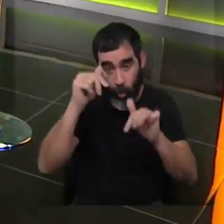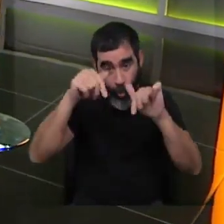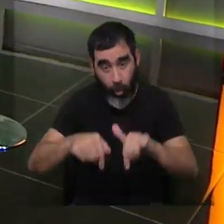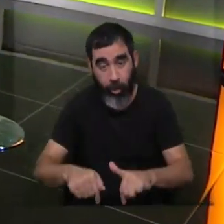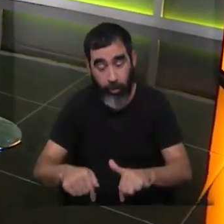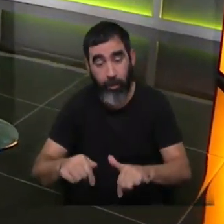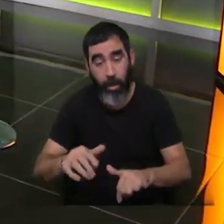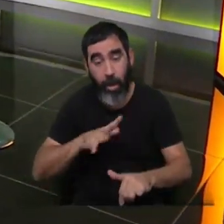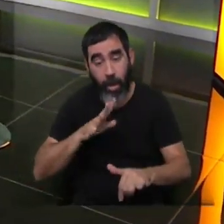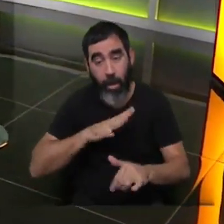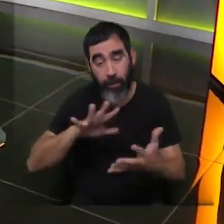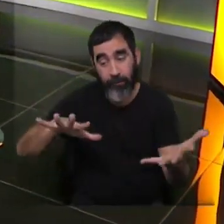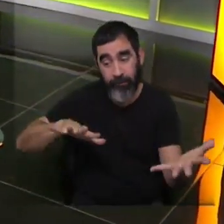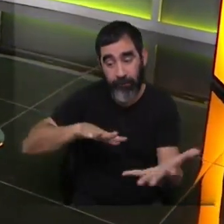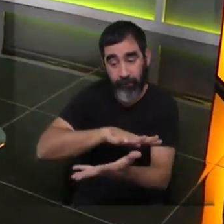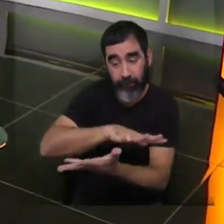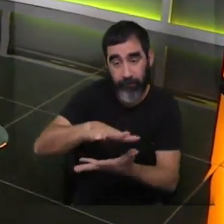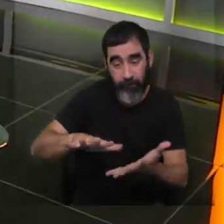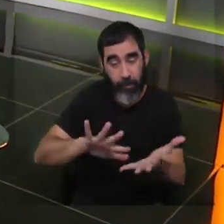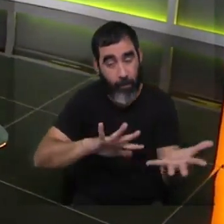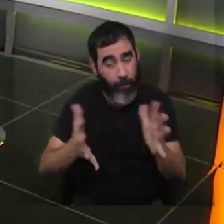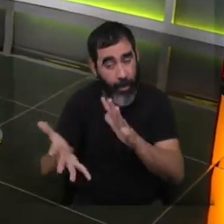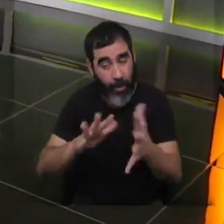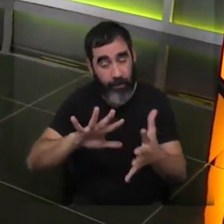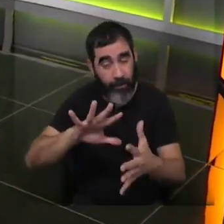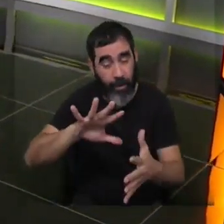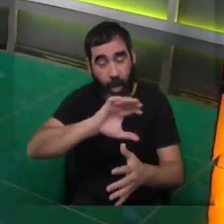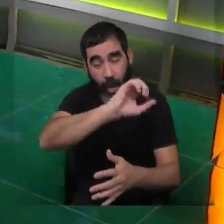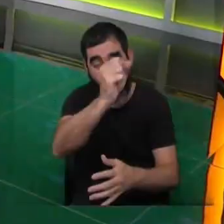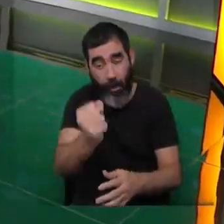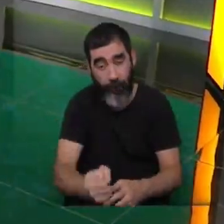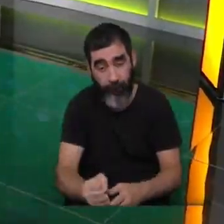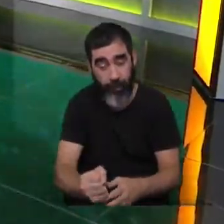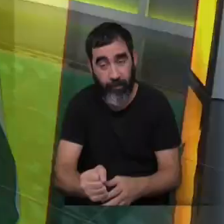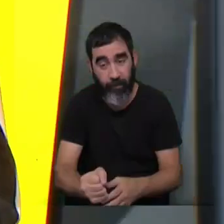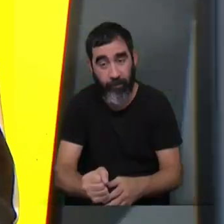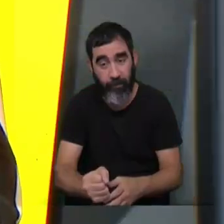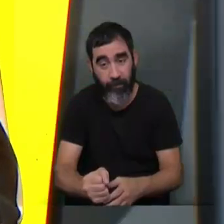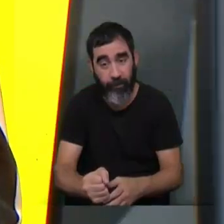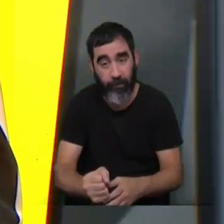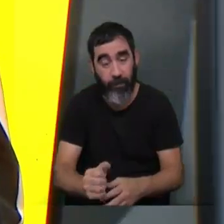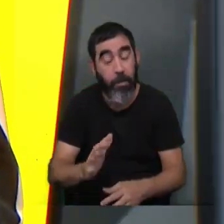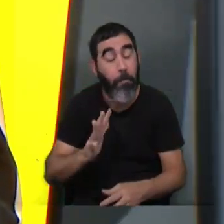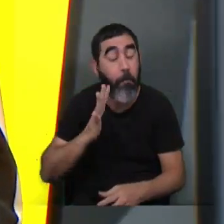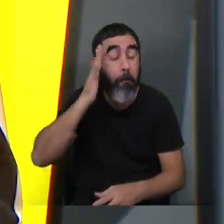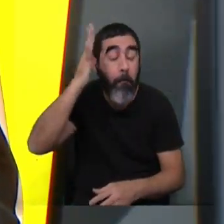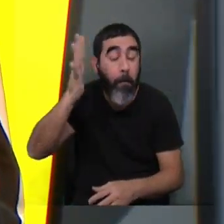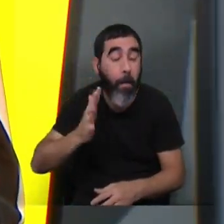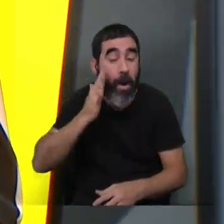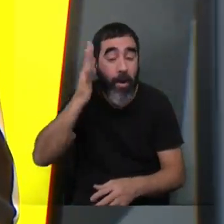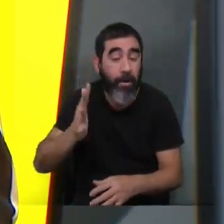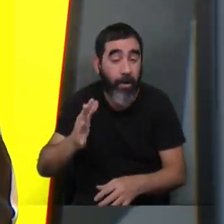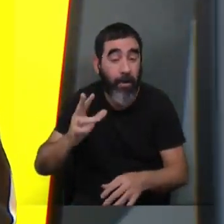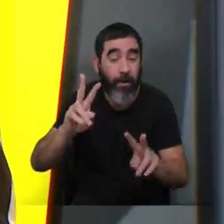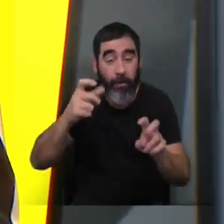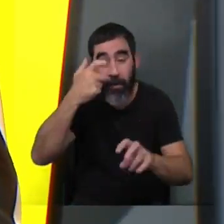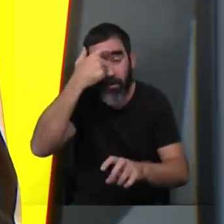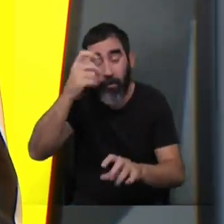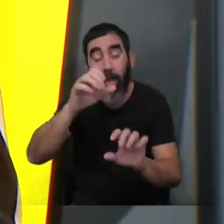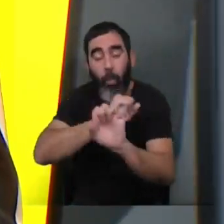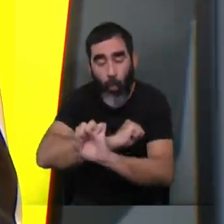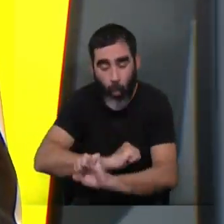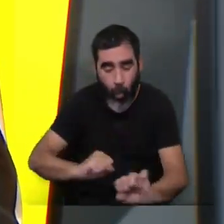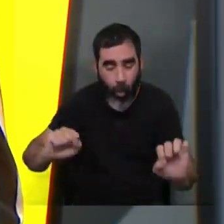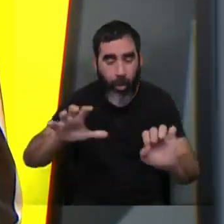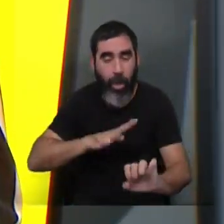que tiene esas condiciones geológicas similares a la costa africana, bueno, uno supondría, desde el punto de vista científico, que podríamos